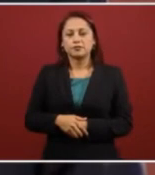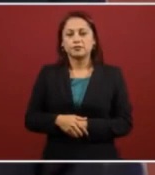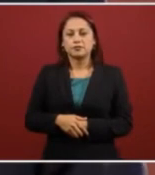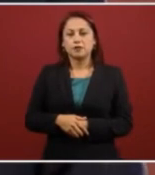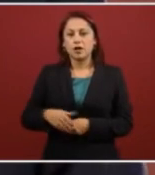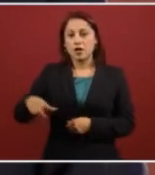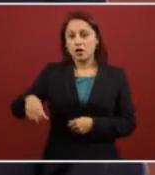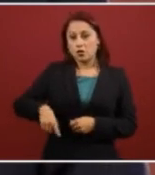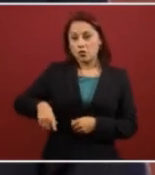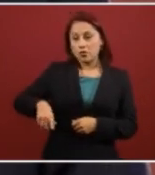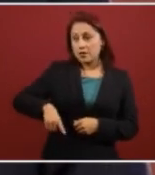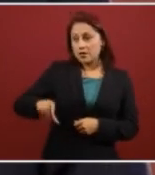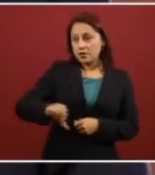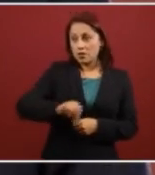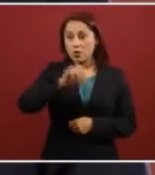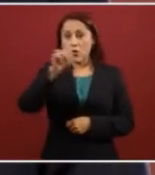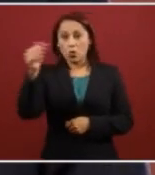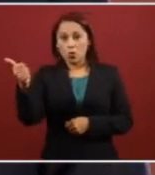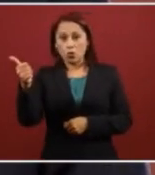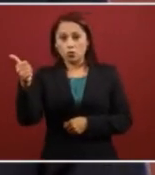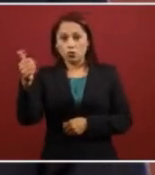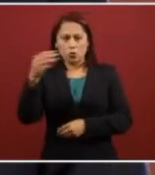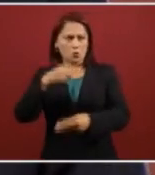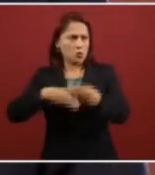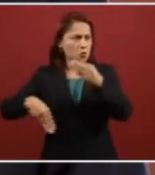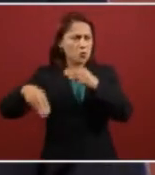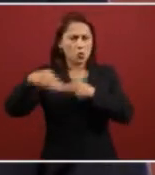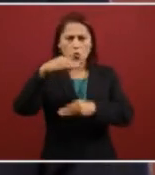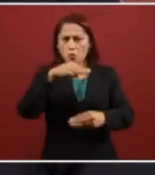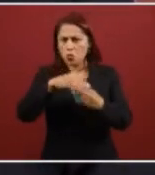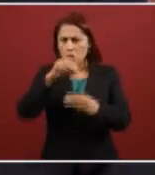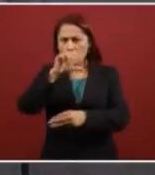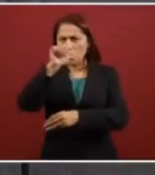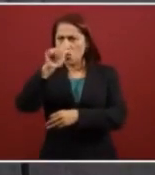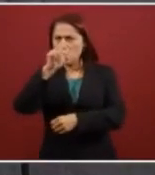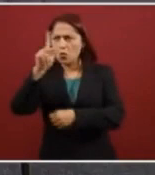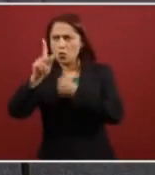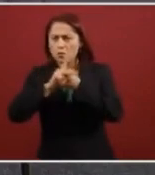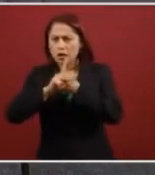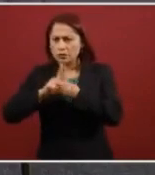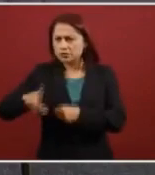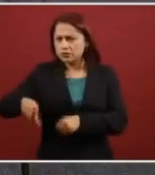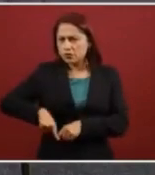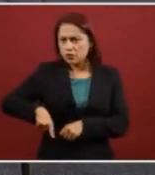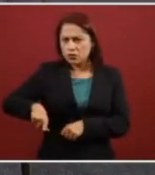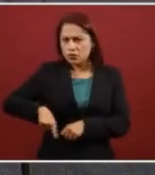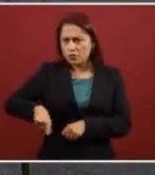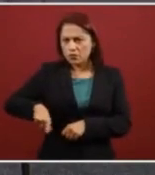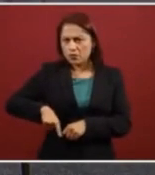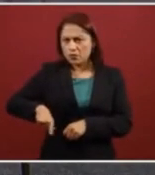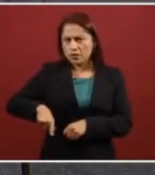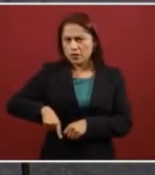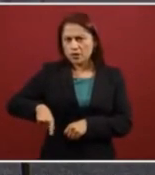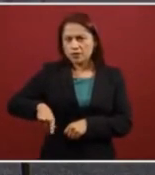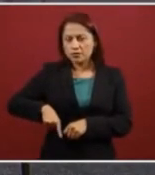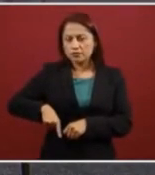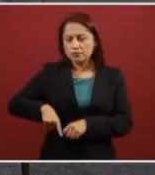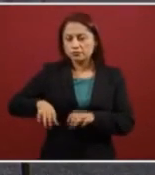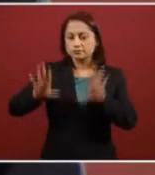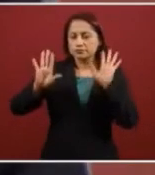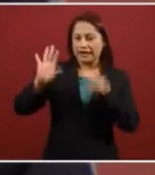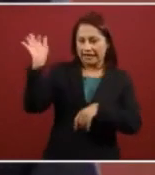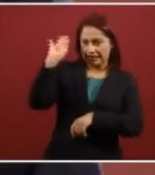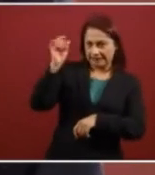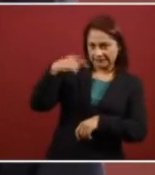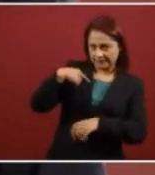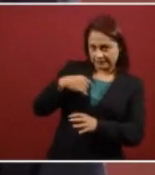gobierno. Not in another del government mundo, in this world. Quizá. Perhaps. Para no ser tan tajante. I don't know if I can.